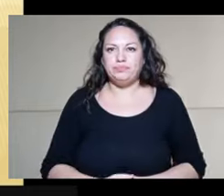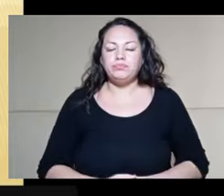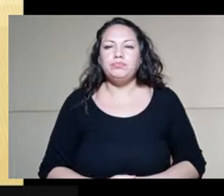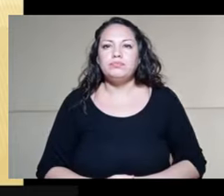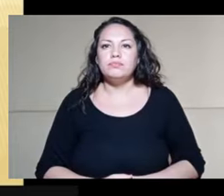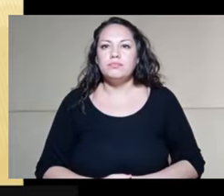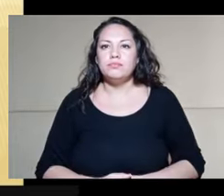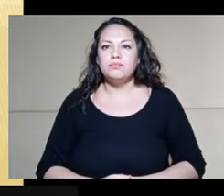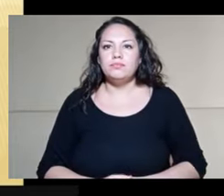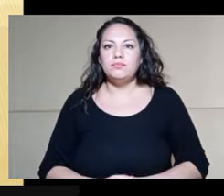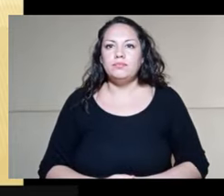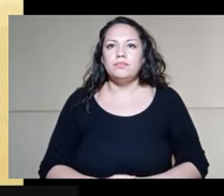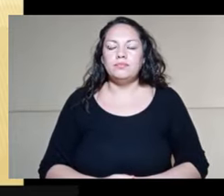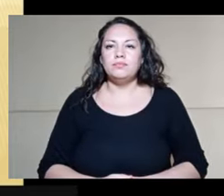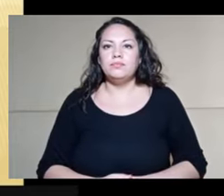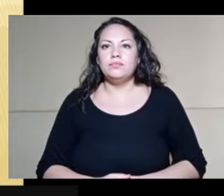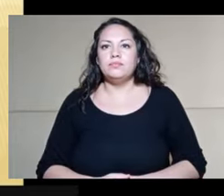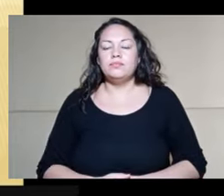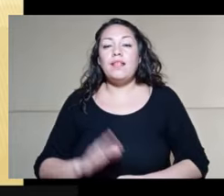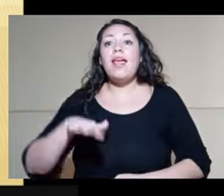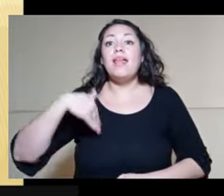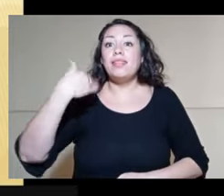micrófono prendido, que lo apague porque se acopla.